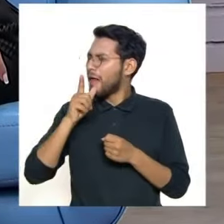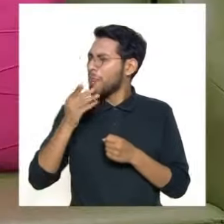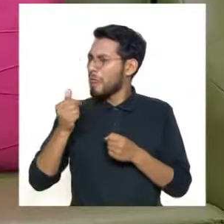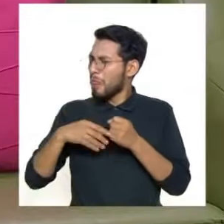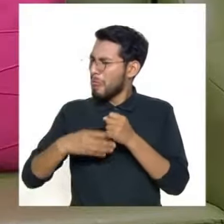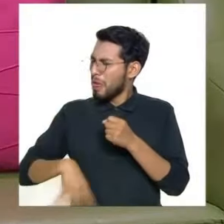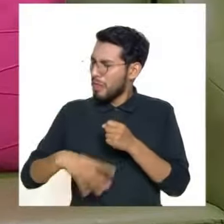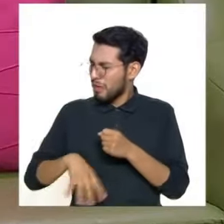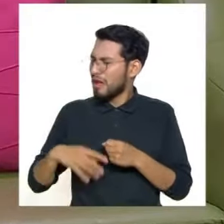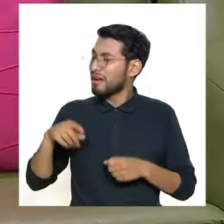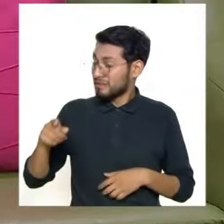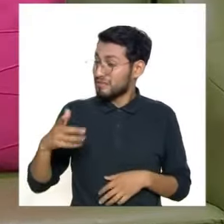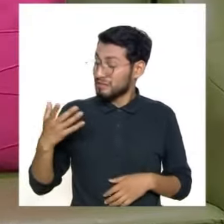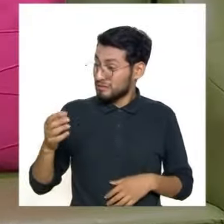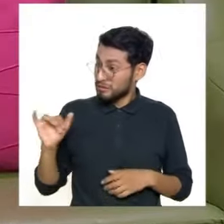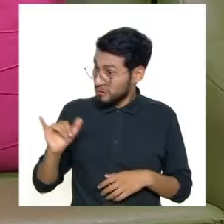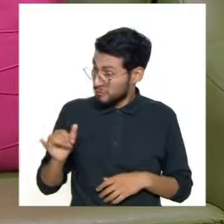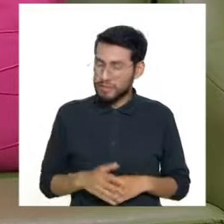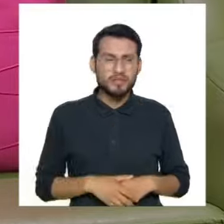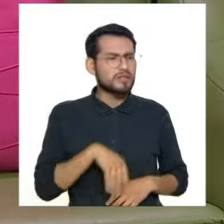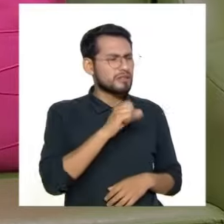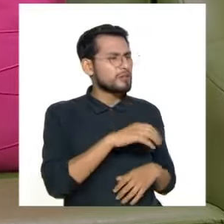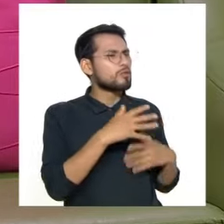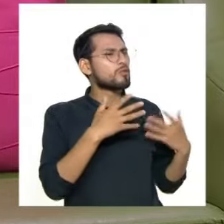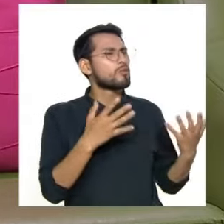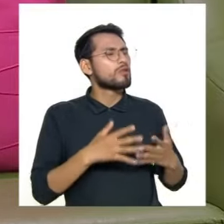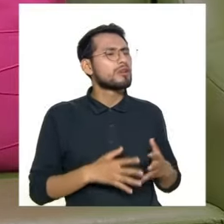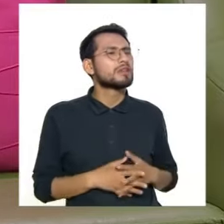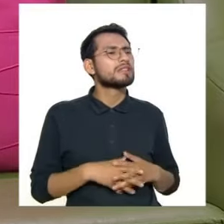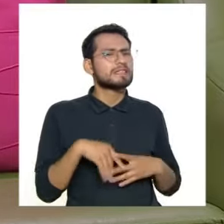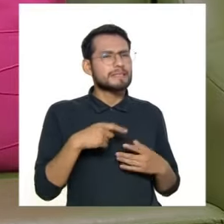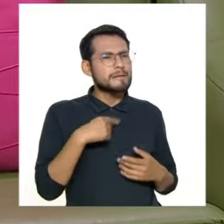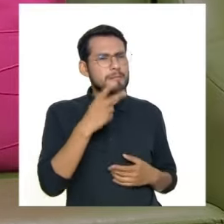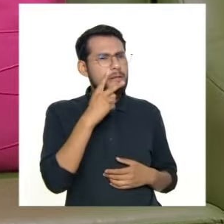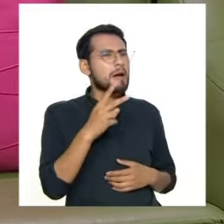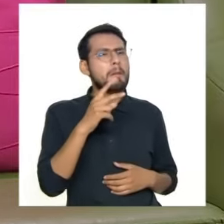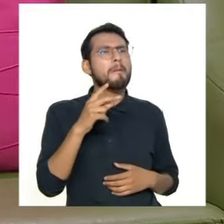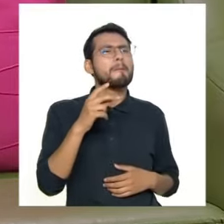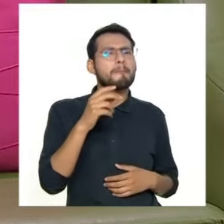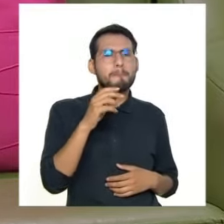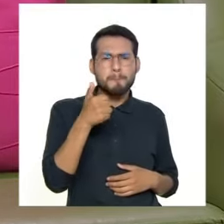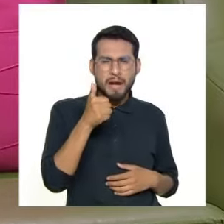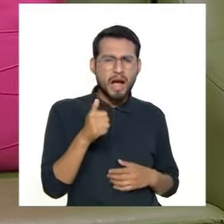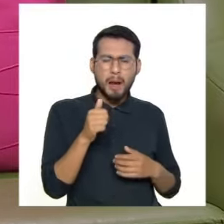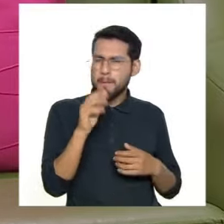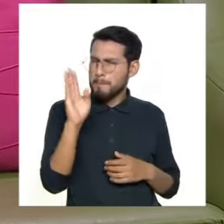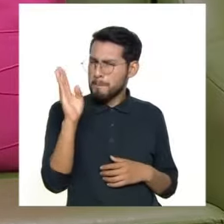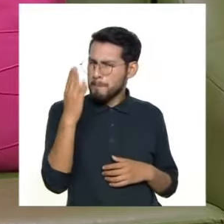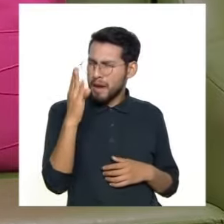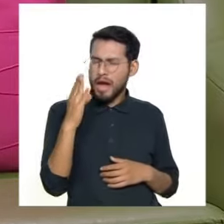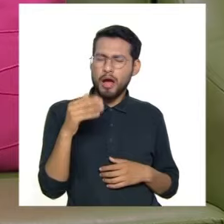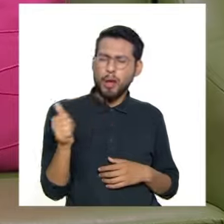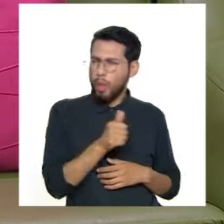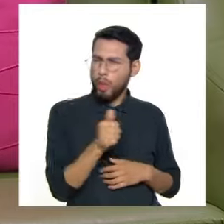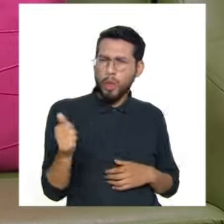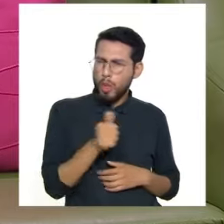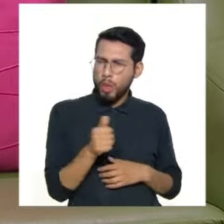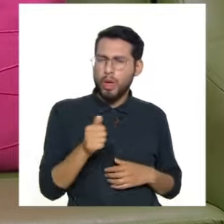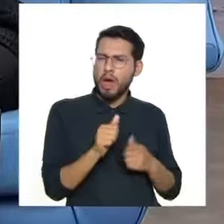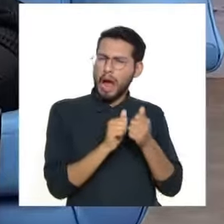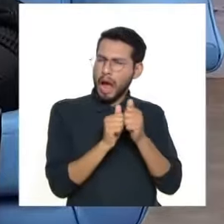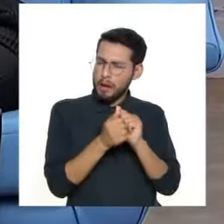claro lo más importante es el cambio en tu ritmo habitual de ir al baño Es el cambio en el hábito evacuatorio cada uno tiene su costumbre hay estas